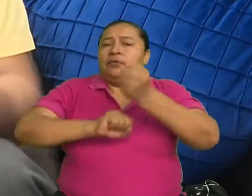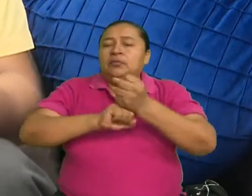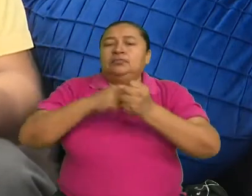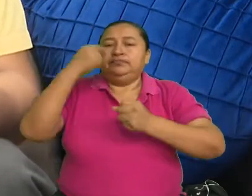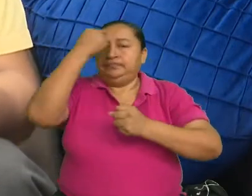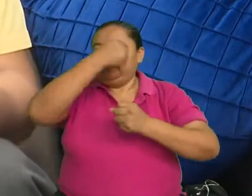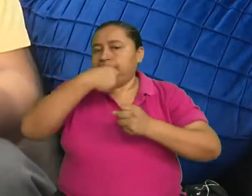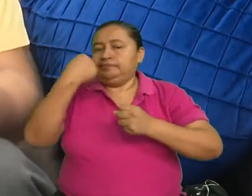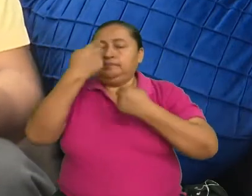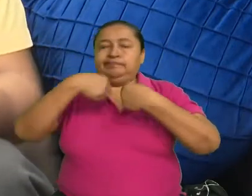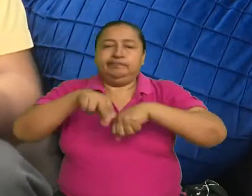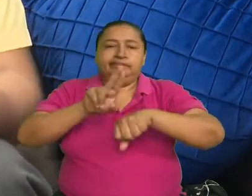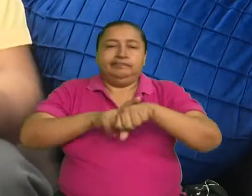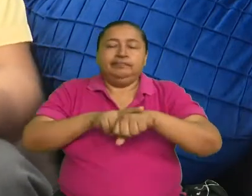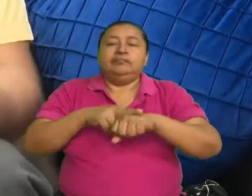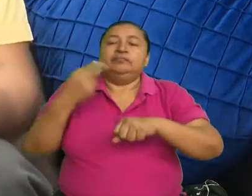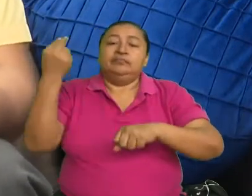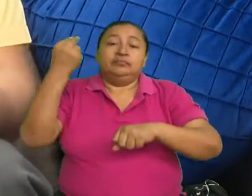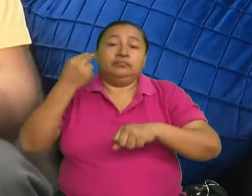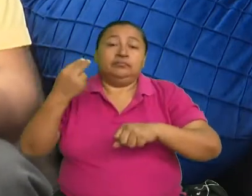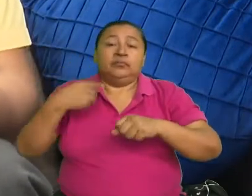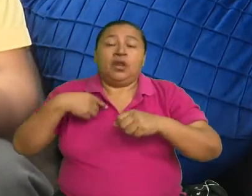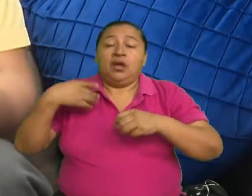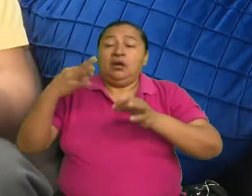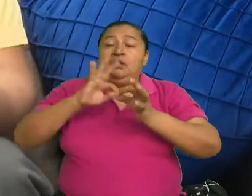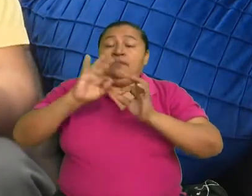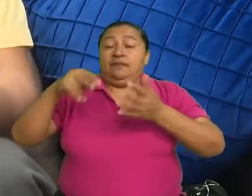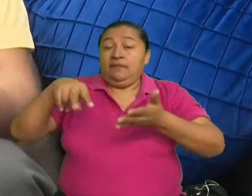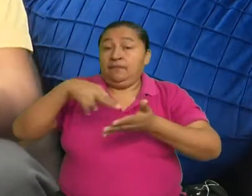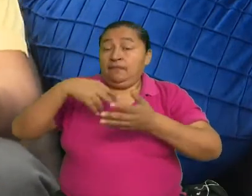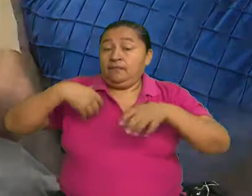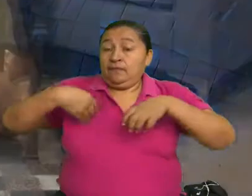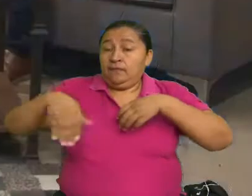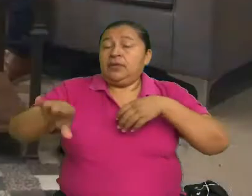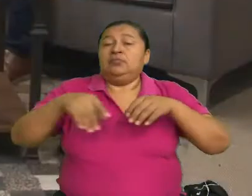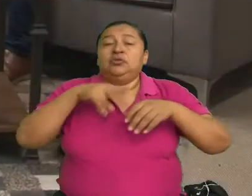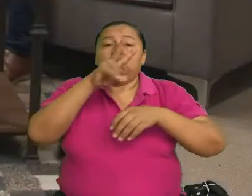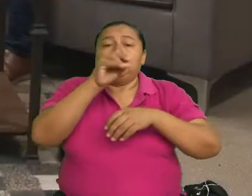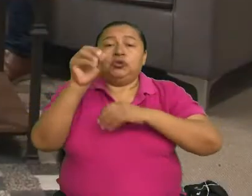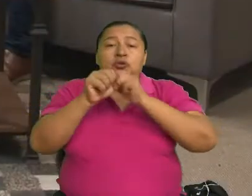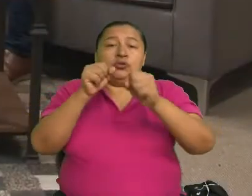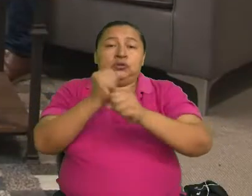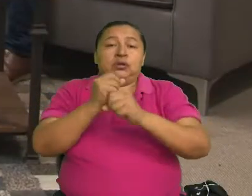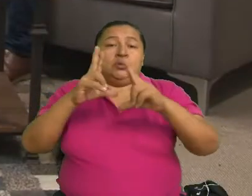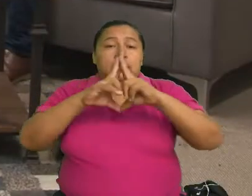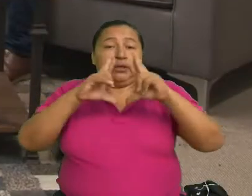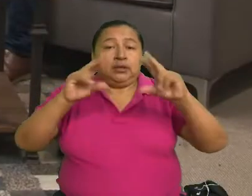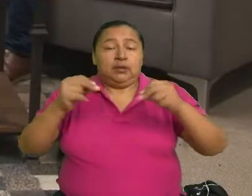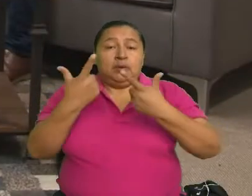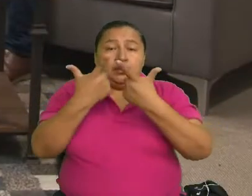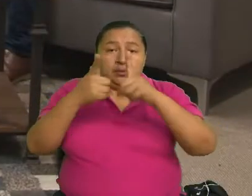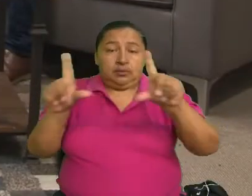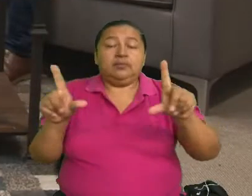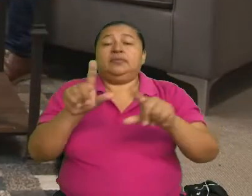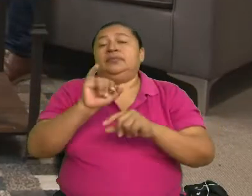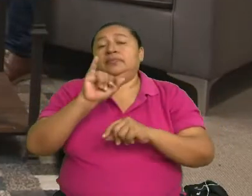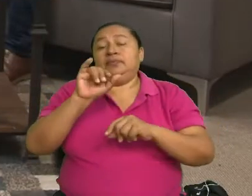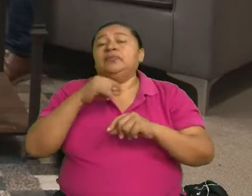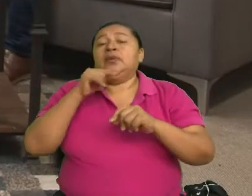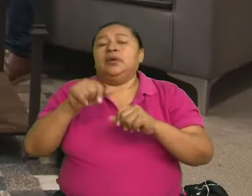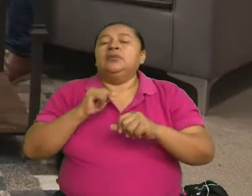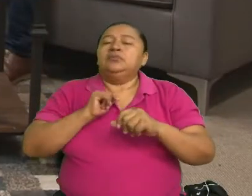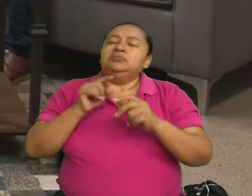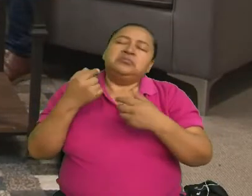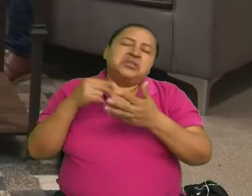identidad nacional a través de los festejos bicentenarios patrios. Compañero Wilmer, entender el ciclo de trabajo y lo que va a implicar a nivel de